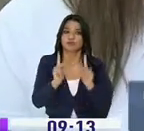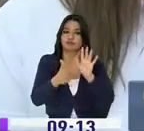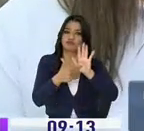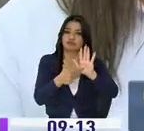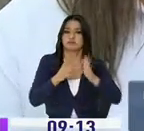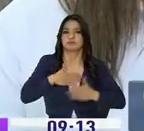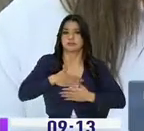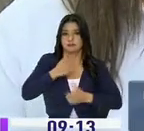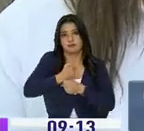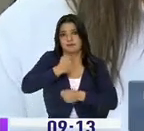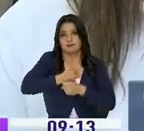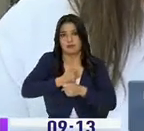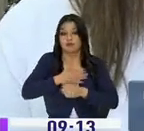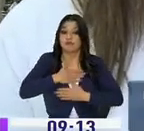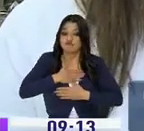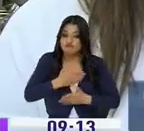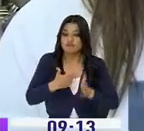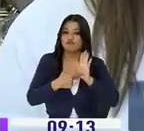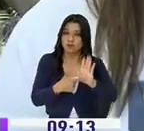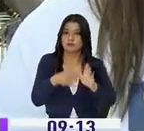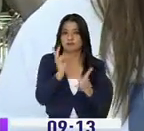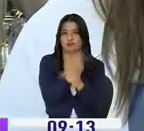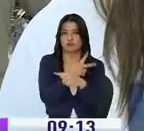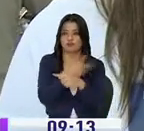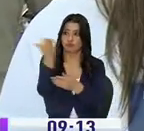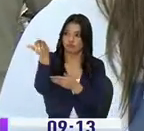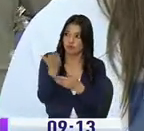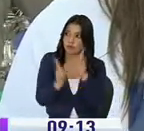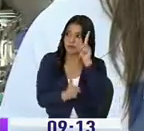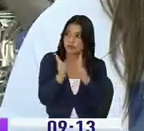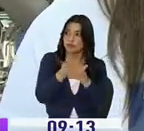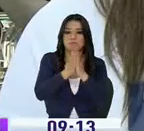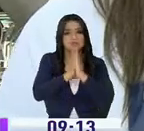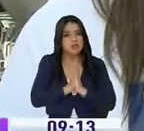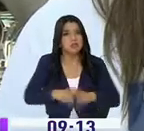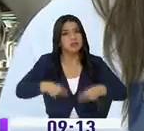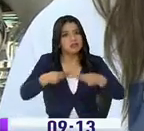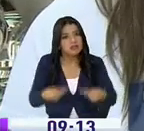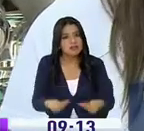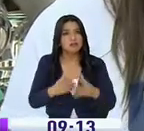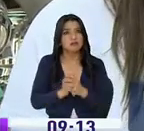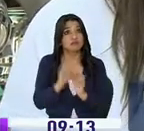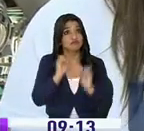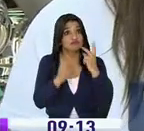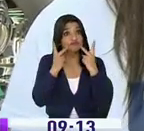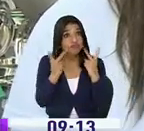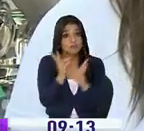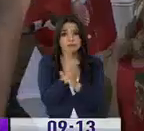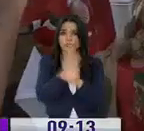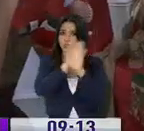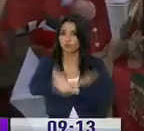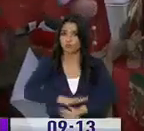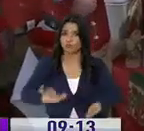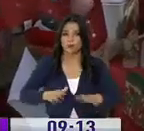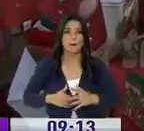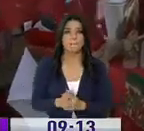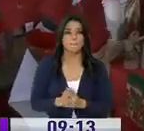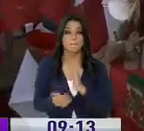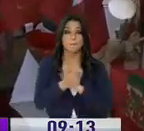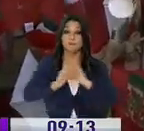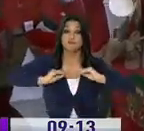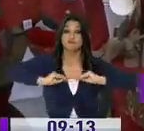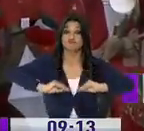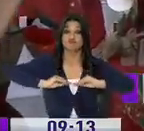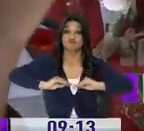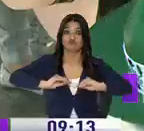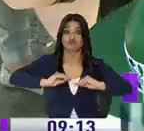oportunidad de que nuestros proveedores, nuestros clientes, observen nuestro producto terminado. La capacitación y seguimiento